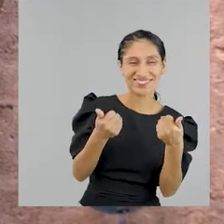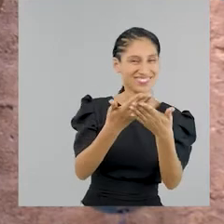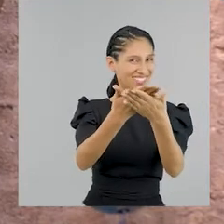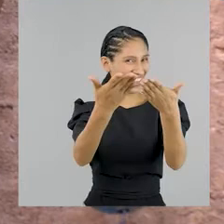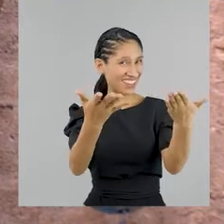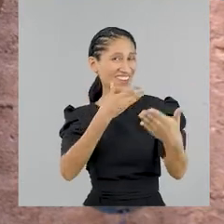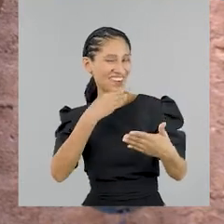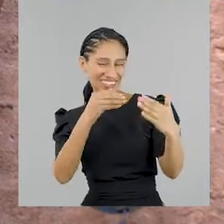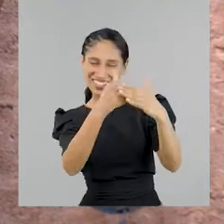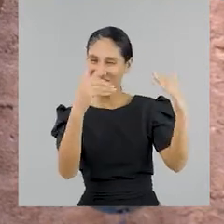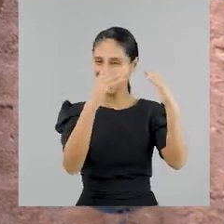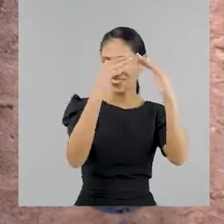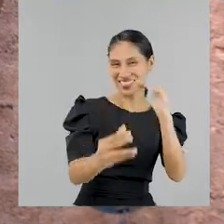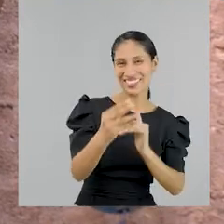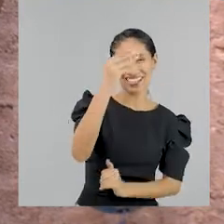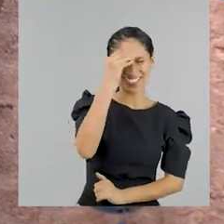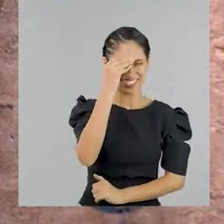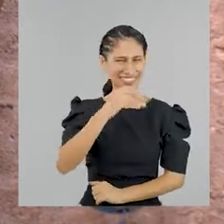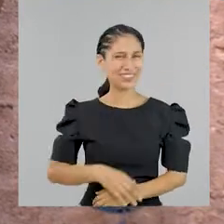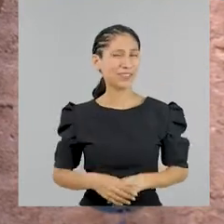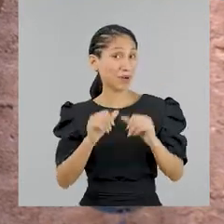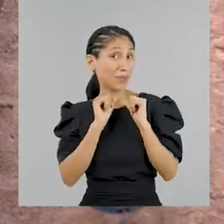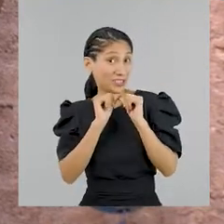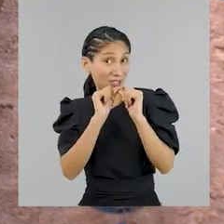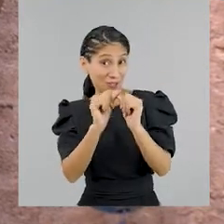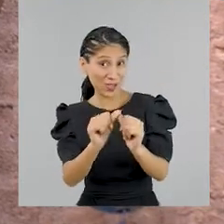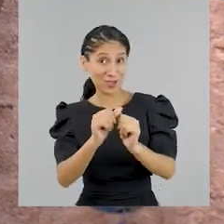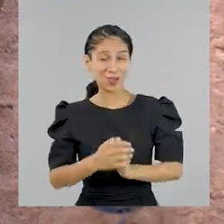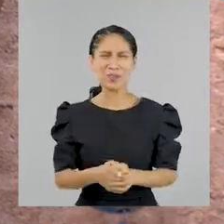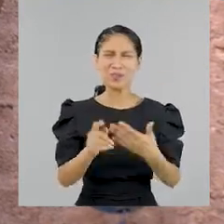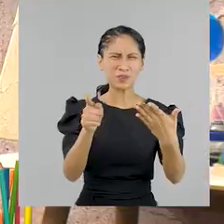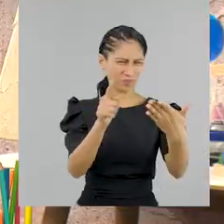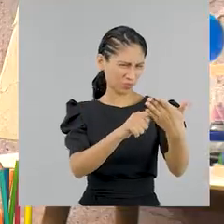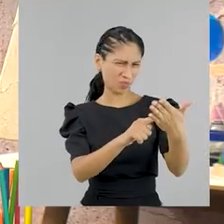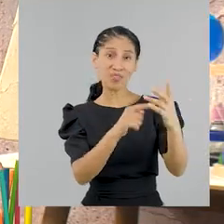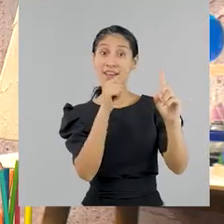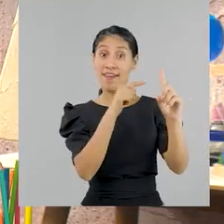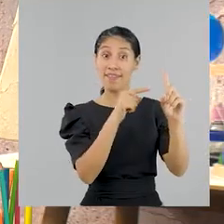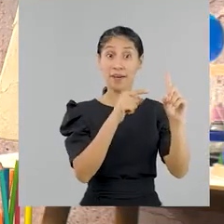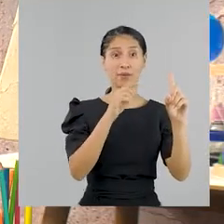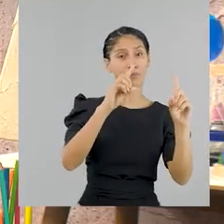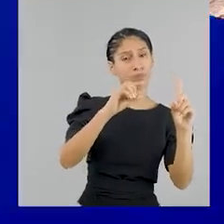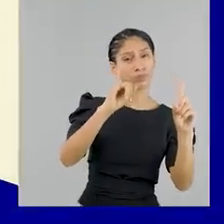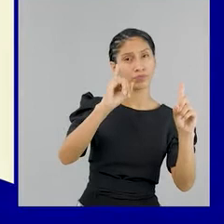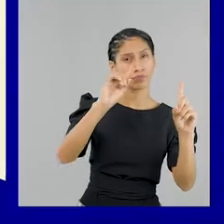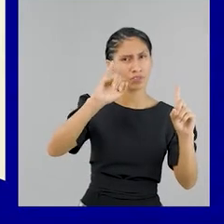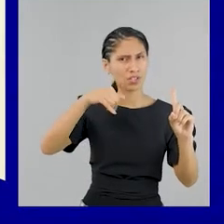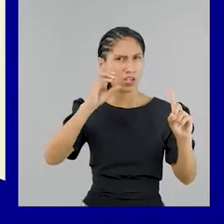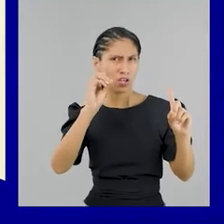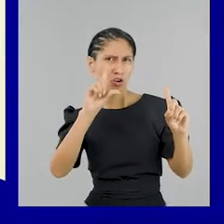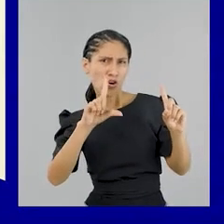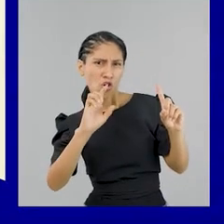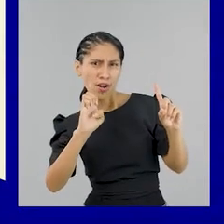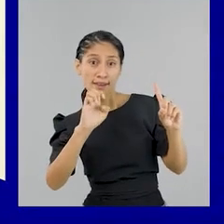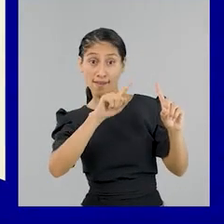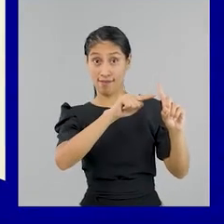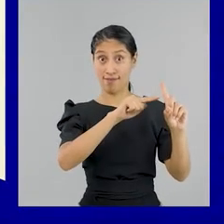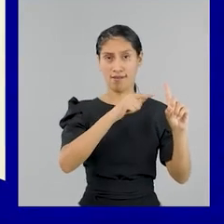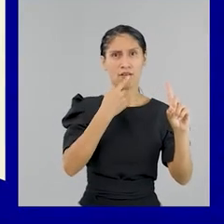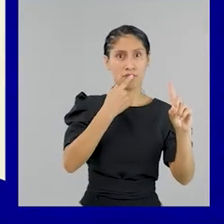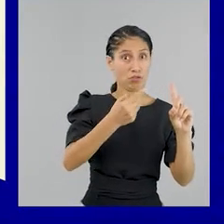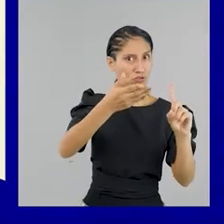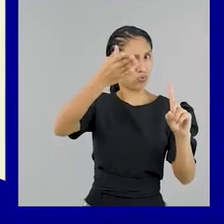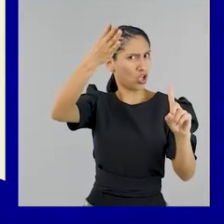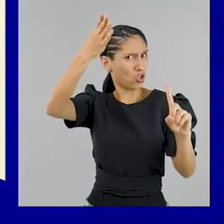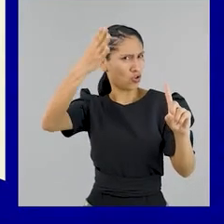Muy bien, chicas y chicos de la Pre Aprendo en Casa. Continuemos. Díjole Minerva, la diosa de los brillantes